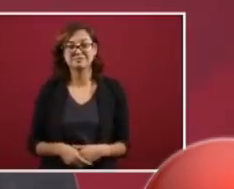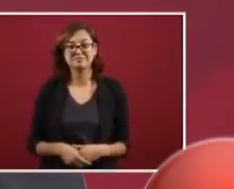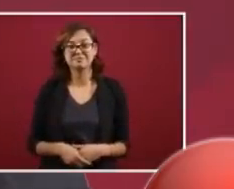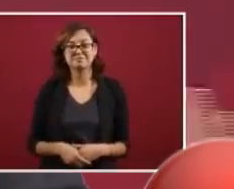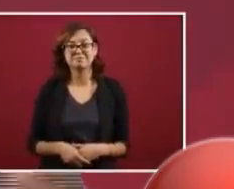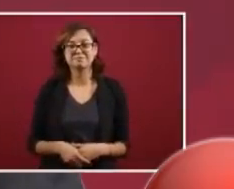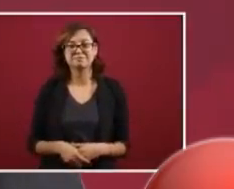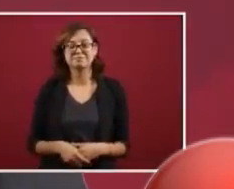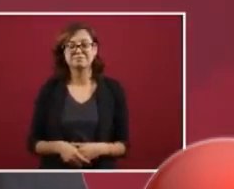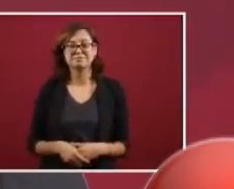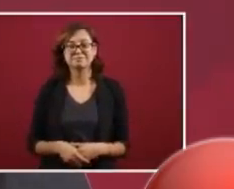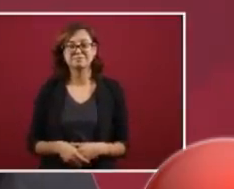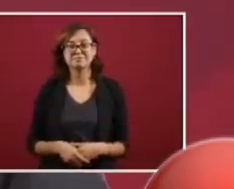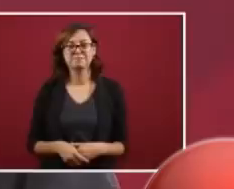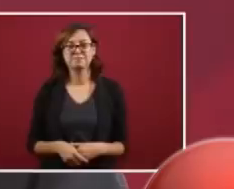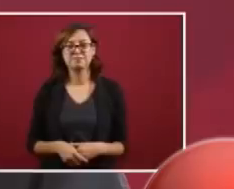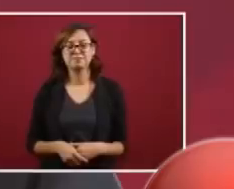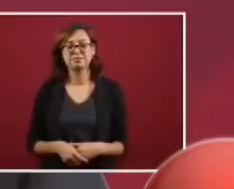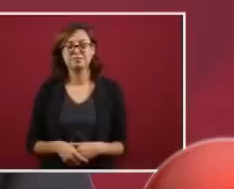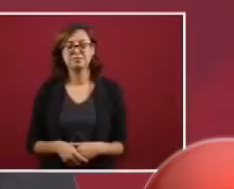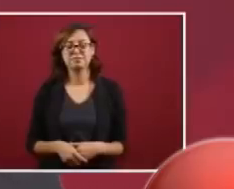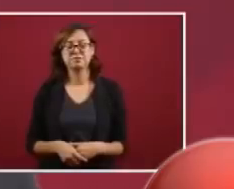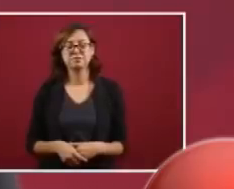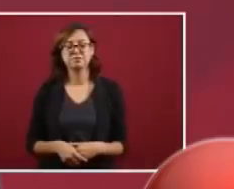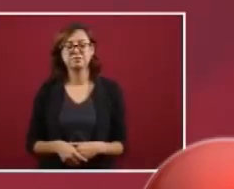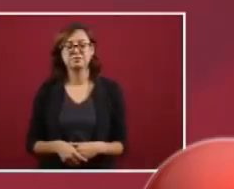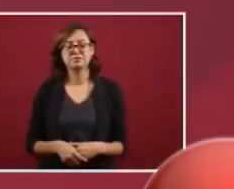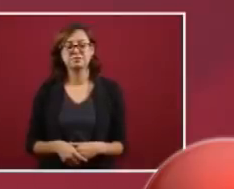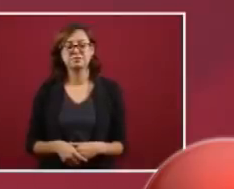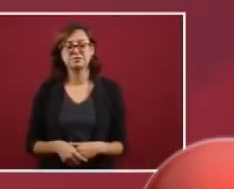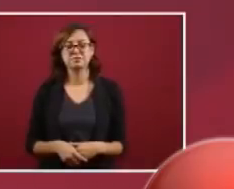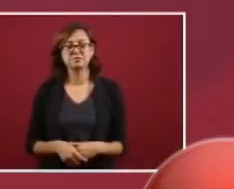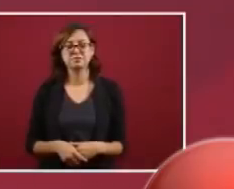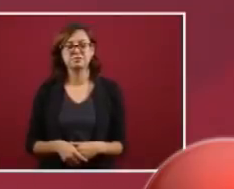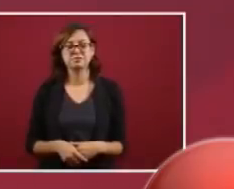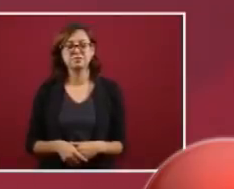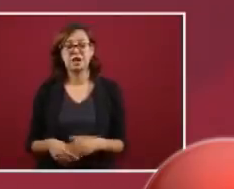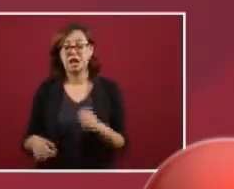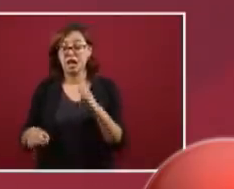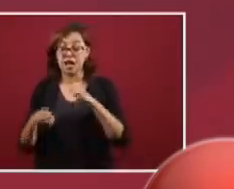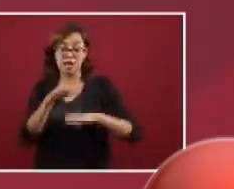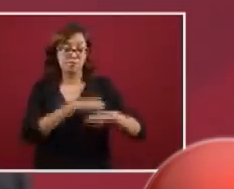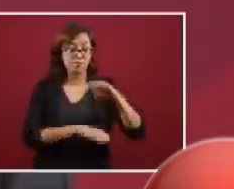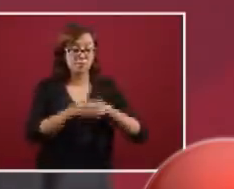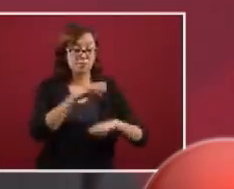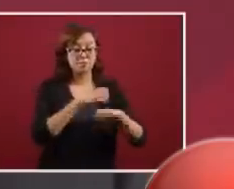Se habla de la confrontación de empresarios